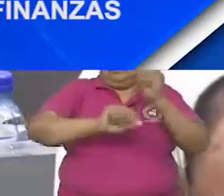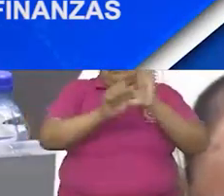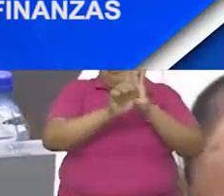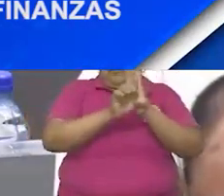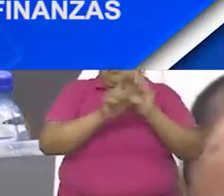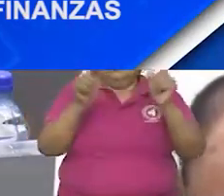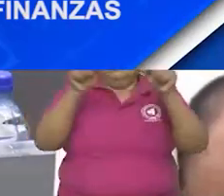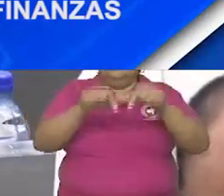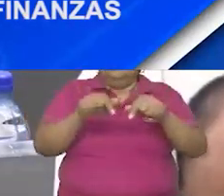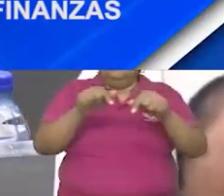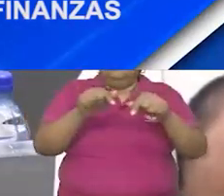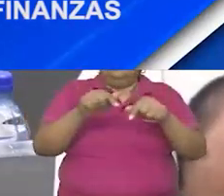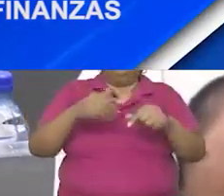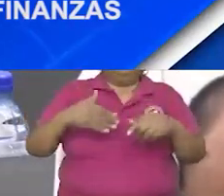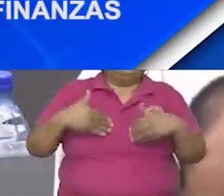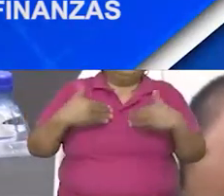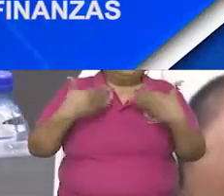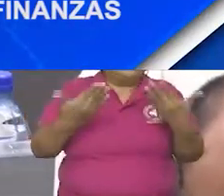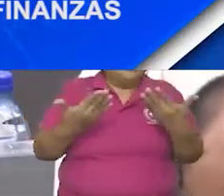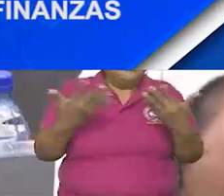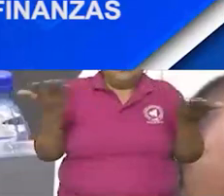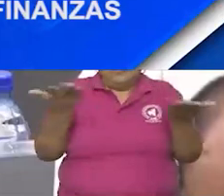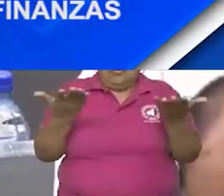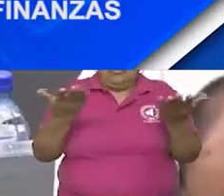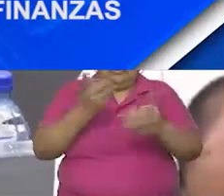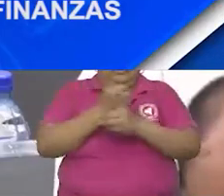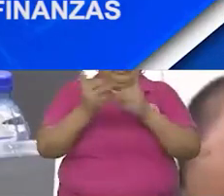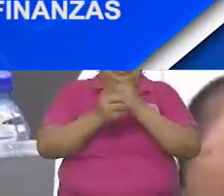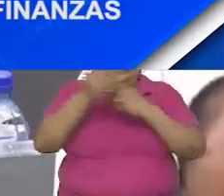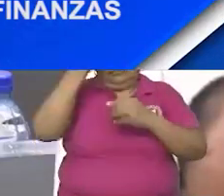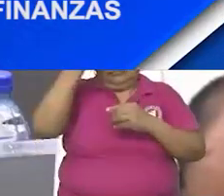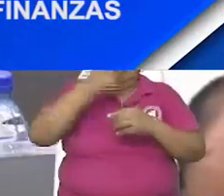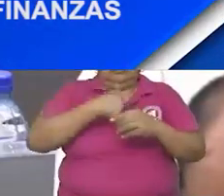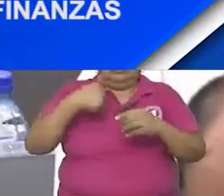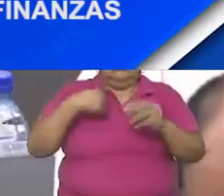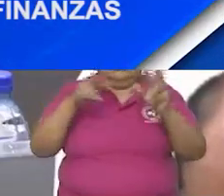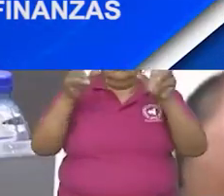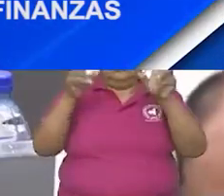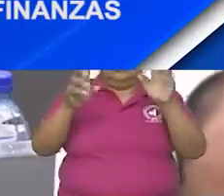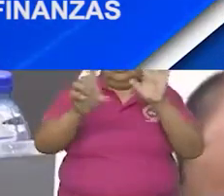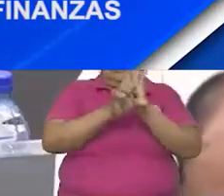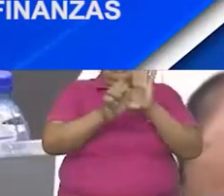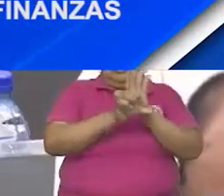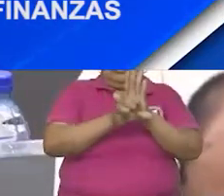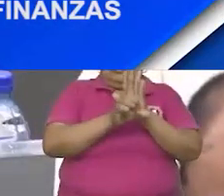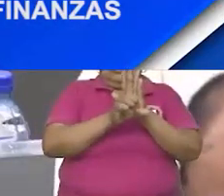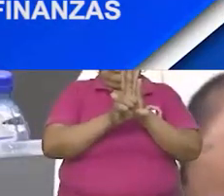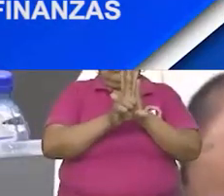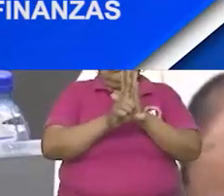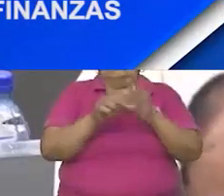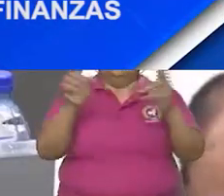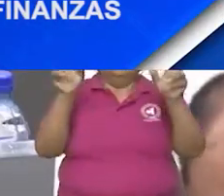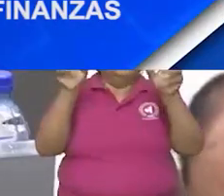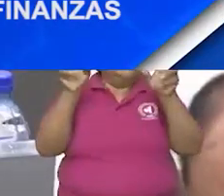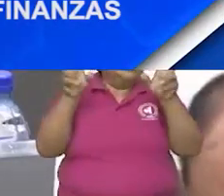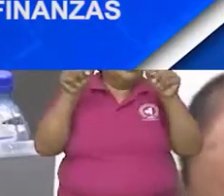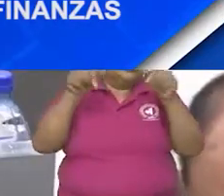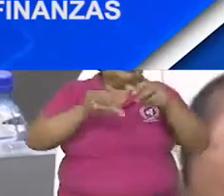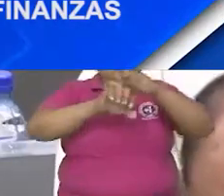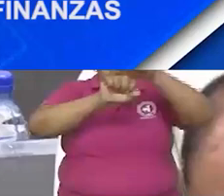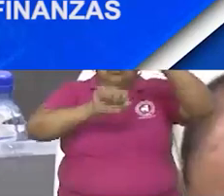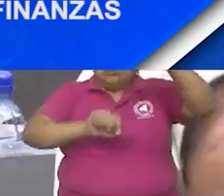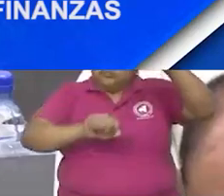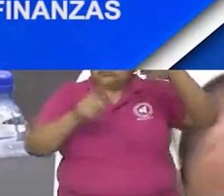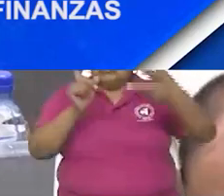de en qué o a qué se atiene, en materia de leyes, en materia de